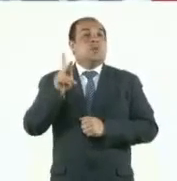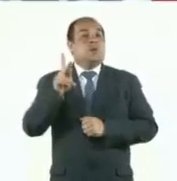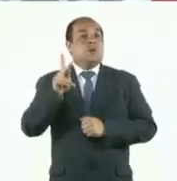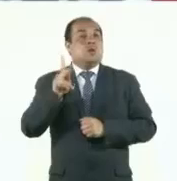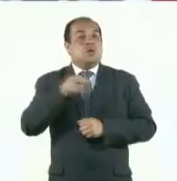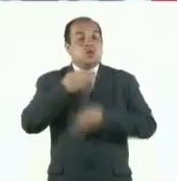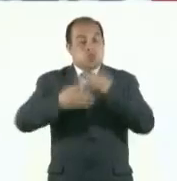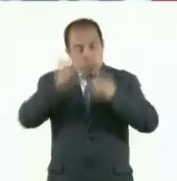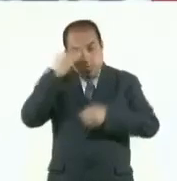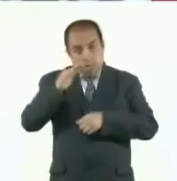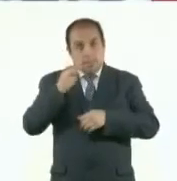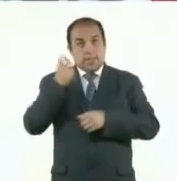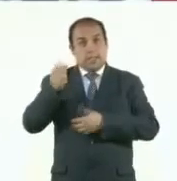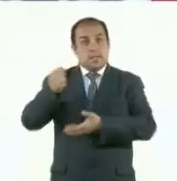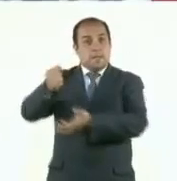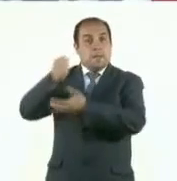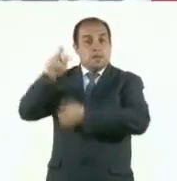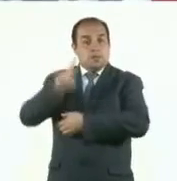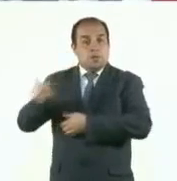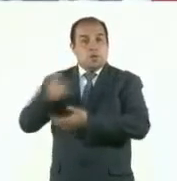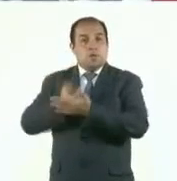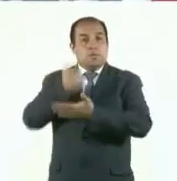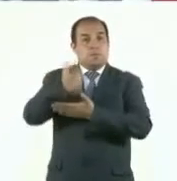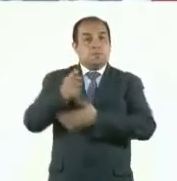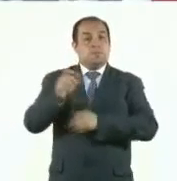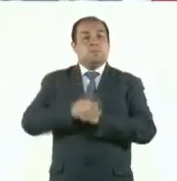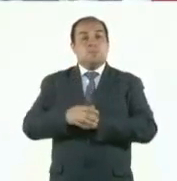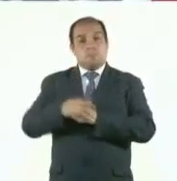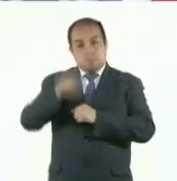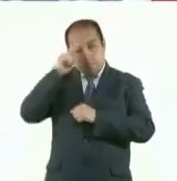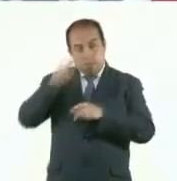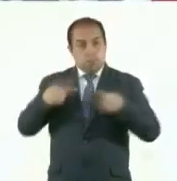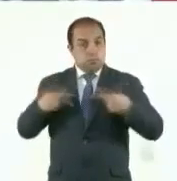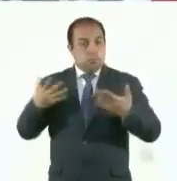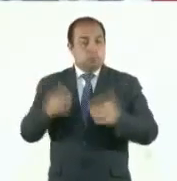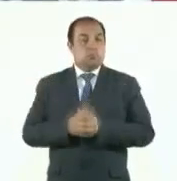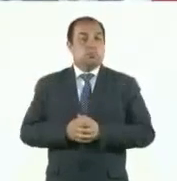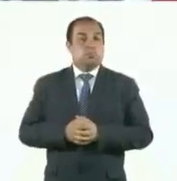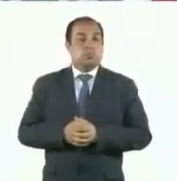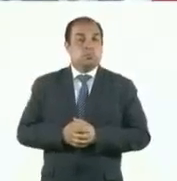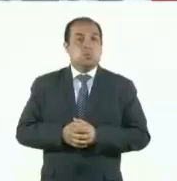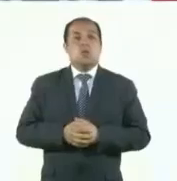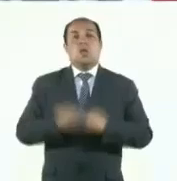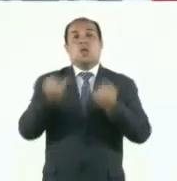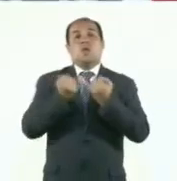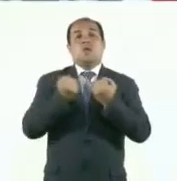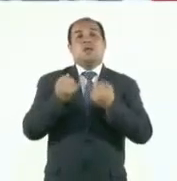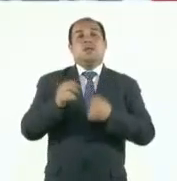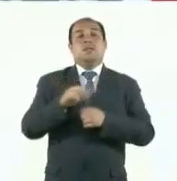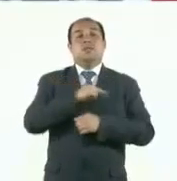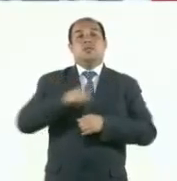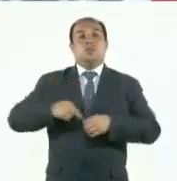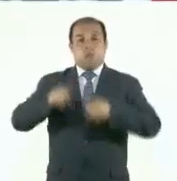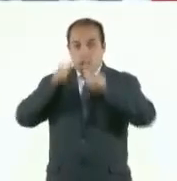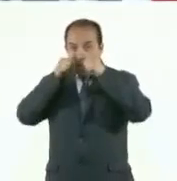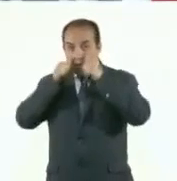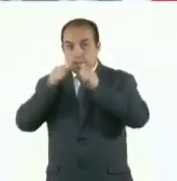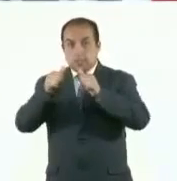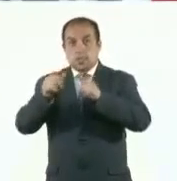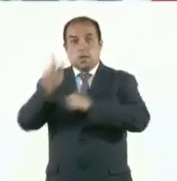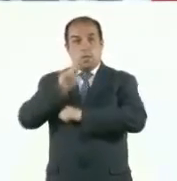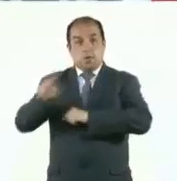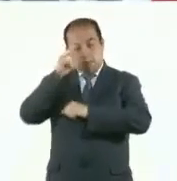conscientes de que son recursos públicos que paga el pueblo de mexico y que como tal también nos debemos al pueblo de mexico y esto es una